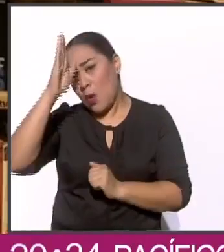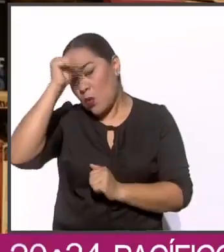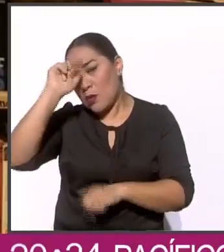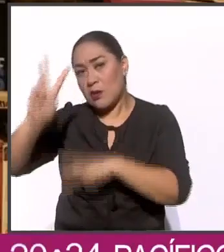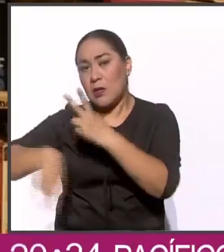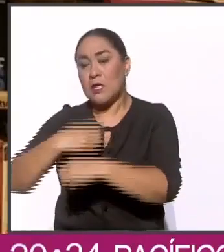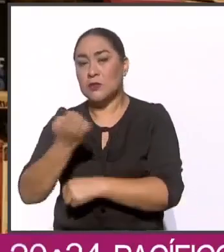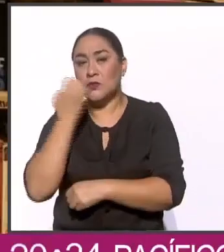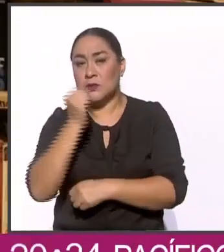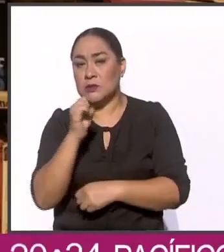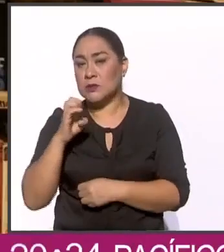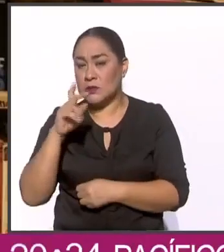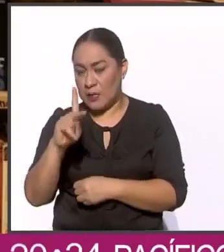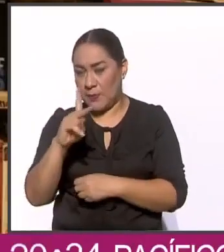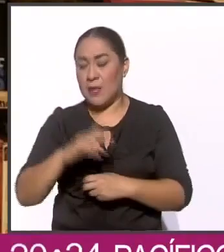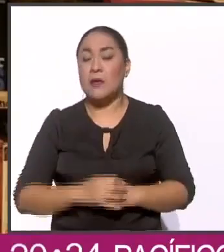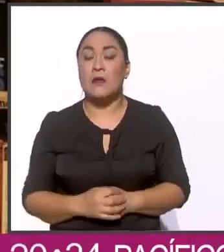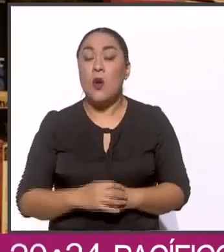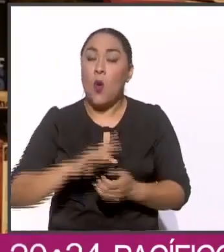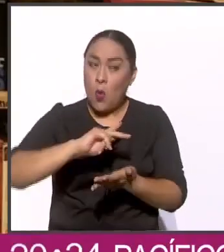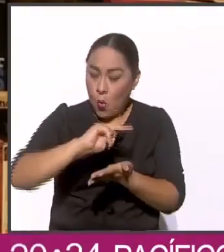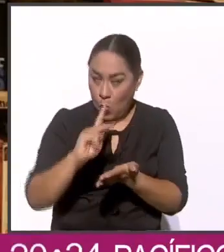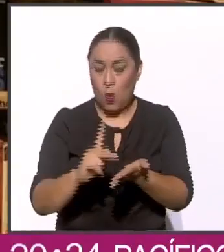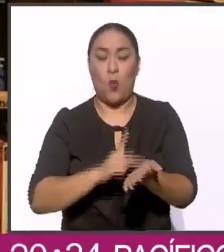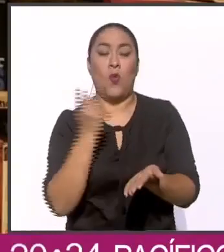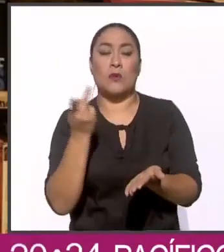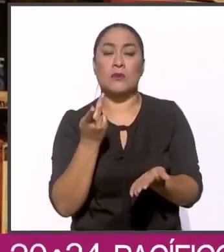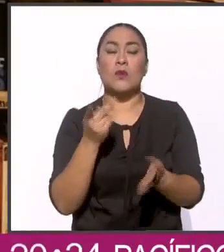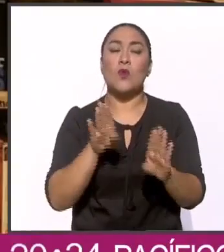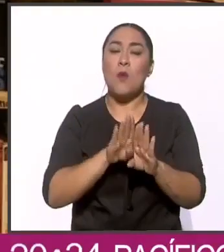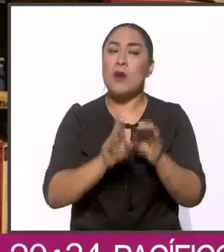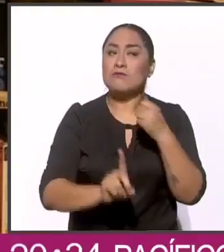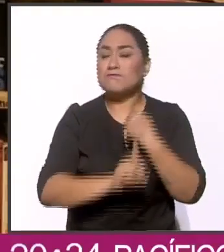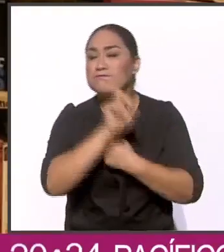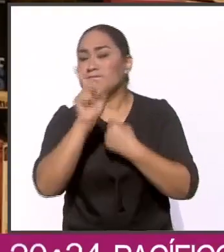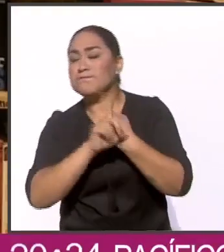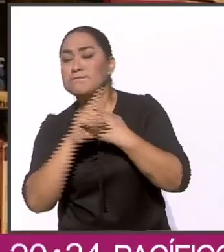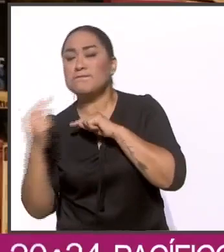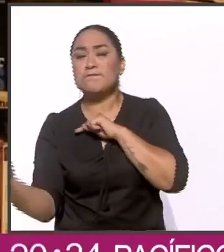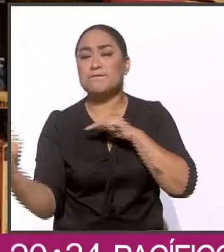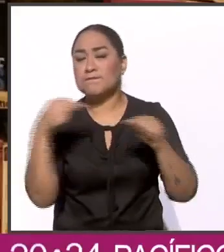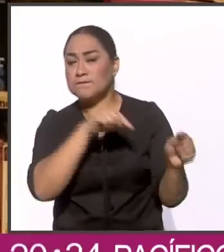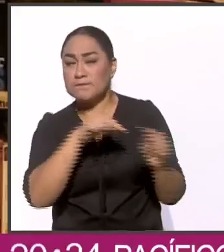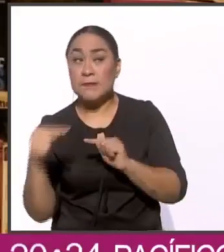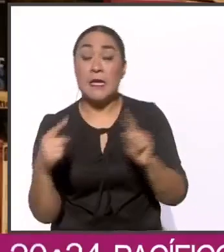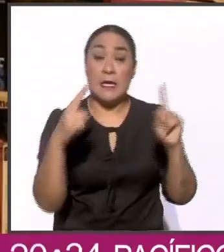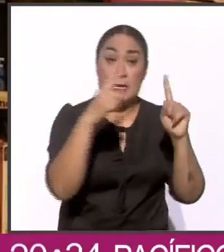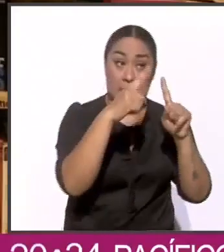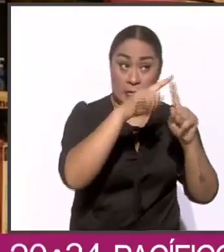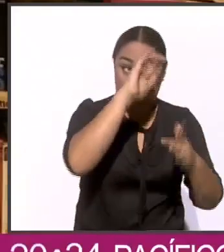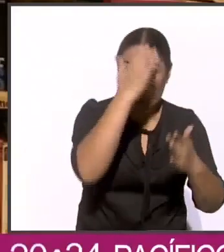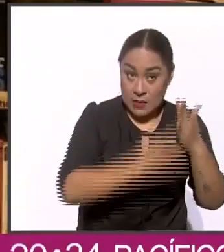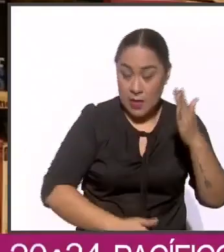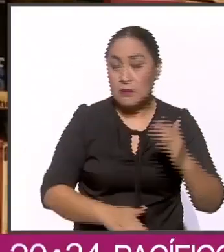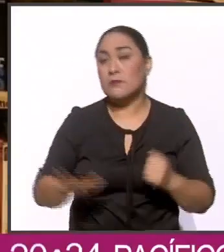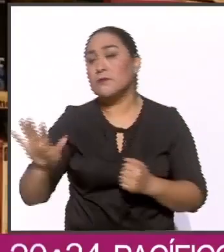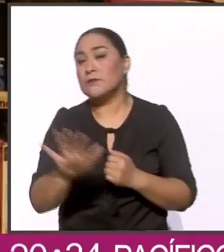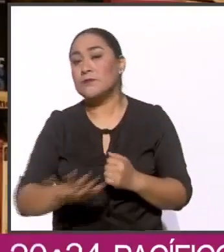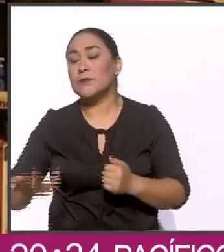socialista. Se libraba nuevamente una batalla frontal entre la Iglesia Católica